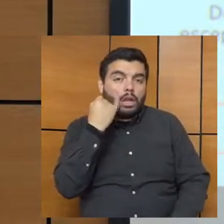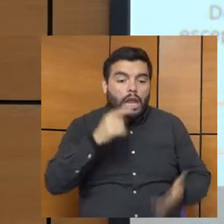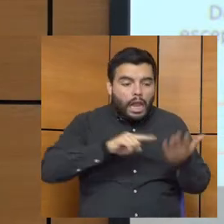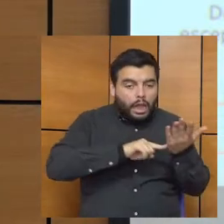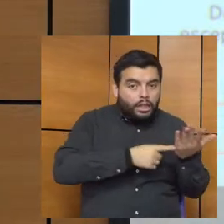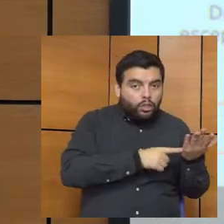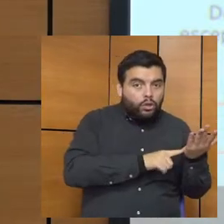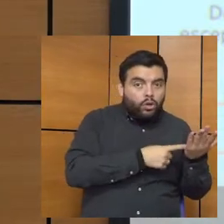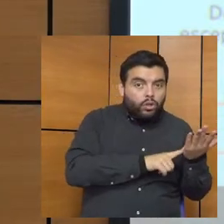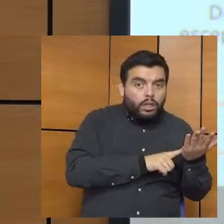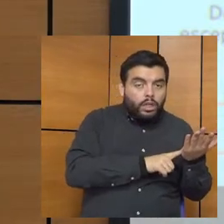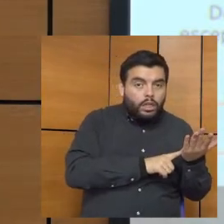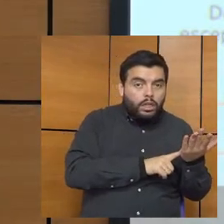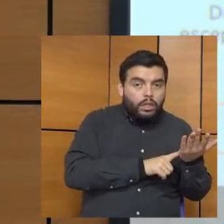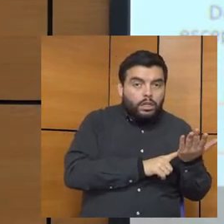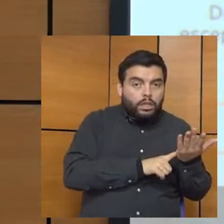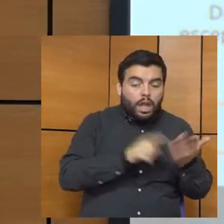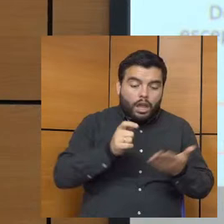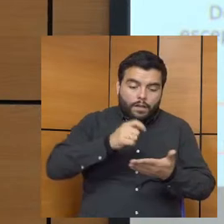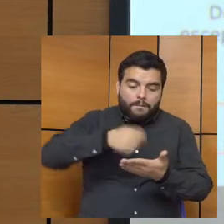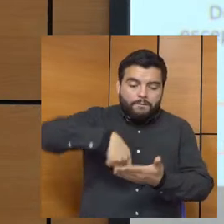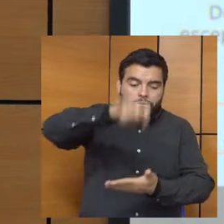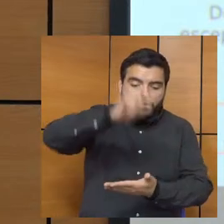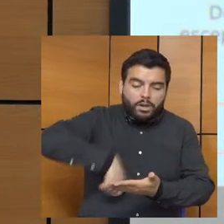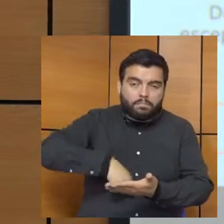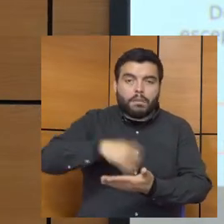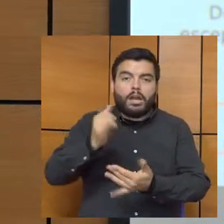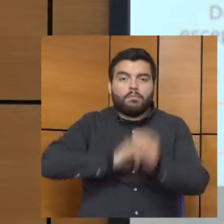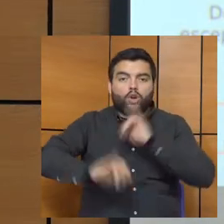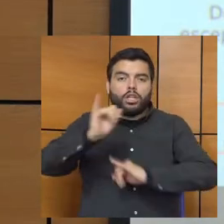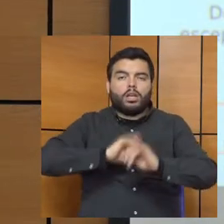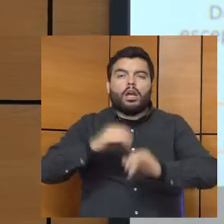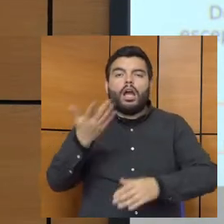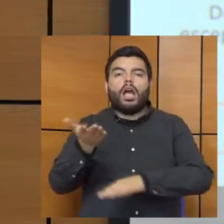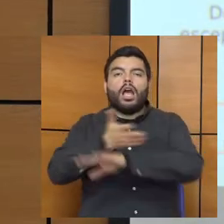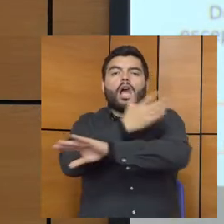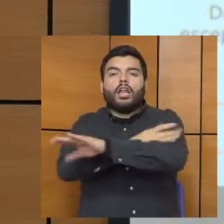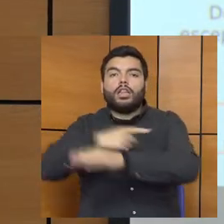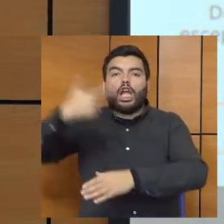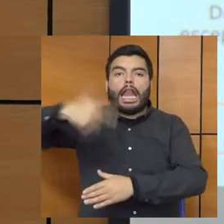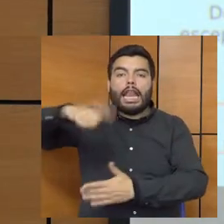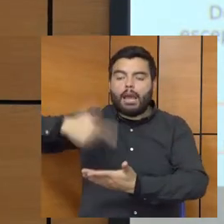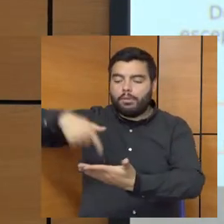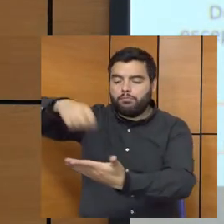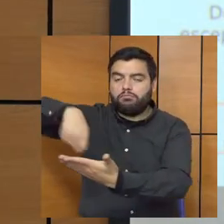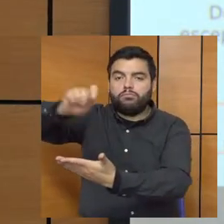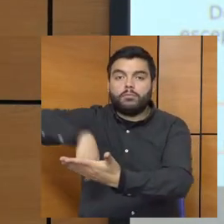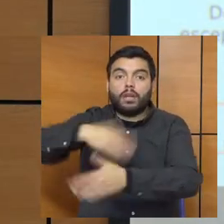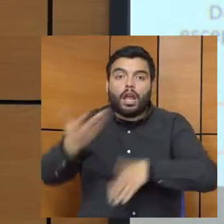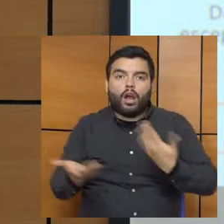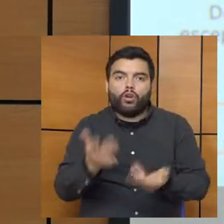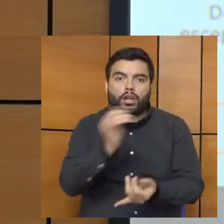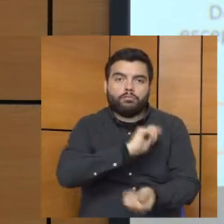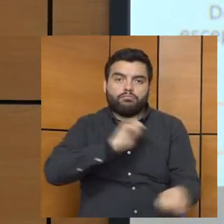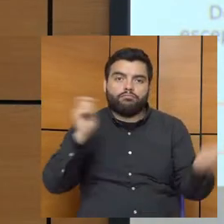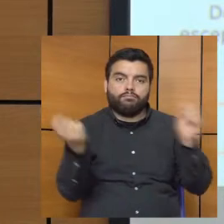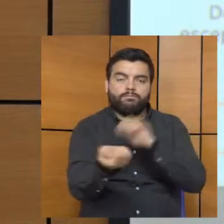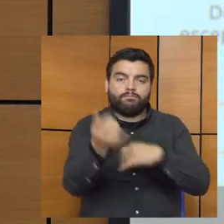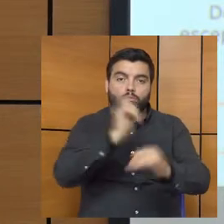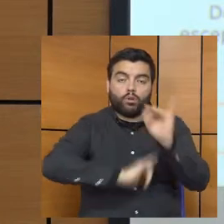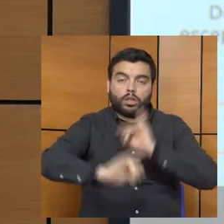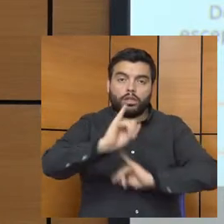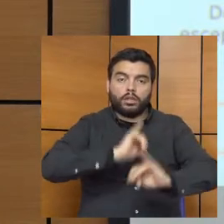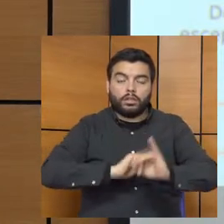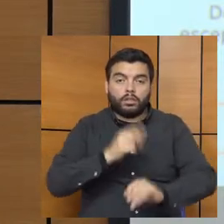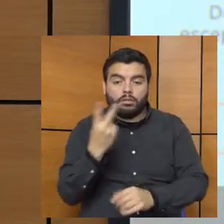me hace que yo ahora tengo que firmar electrónico y antes firmaba facilito, nomás con el lápiz. Esto es más incómodo. Entonces, claro, esas dos cosas